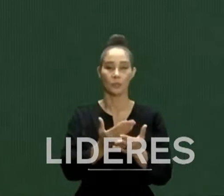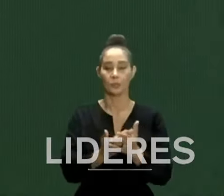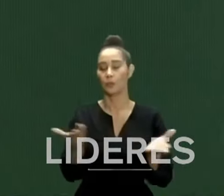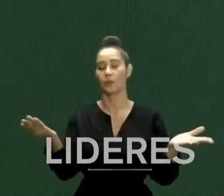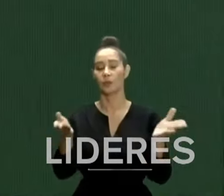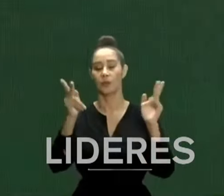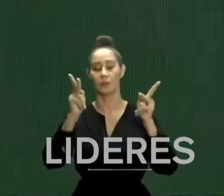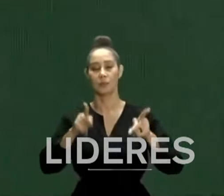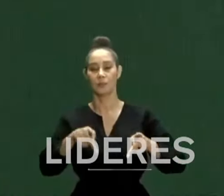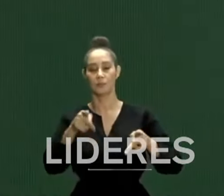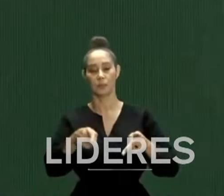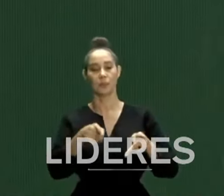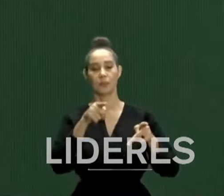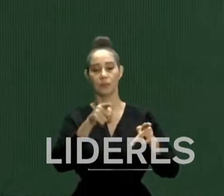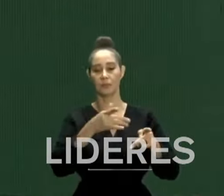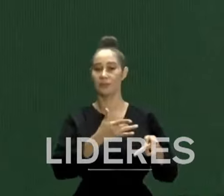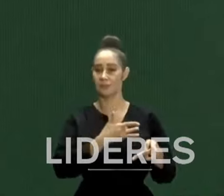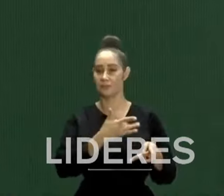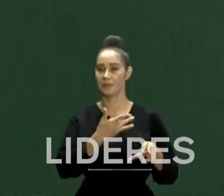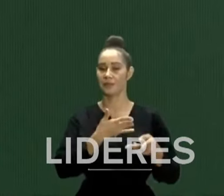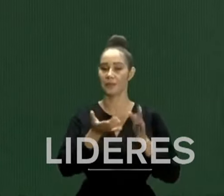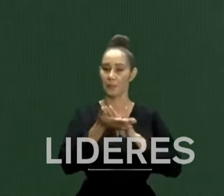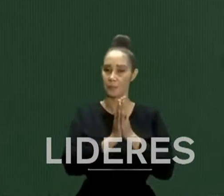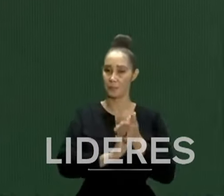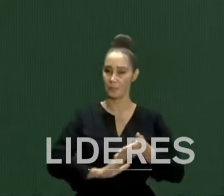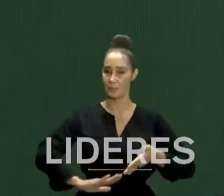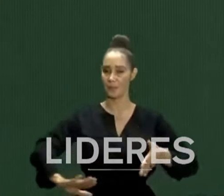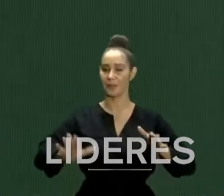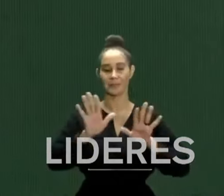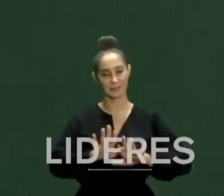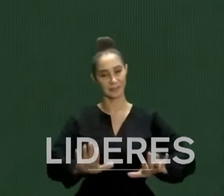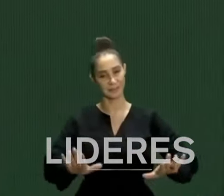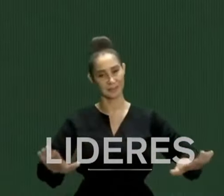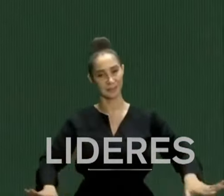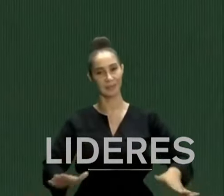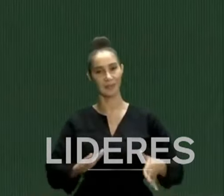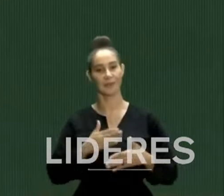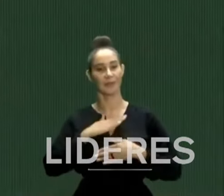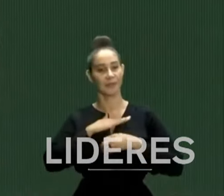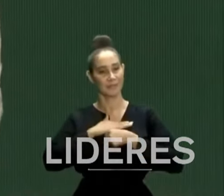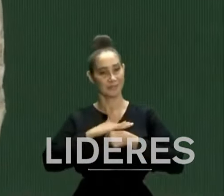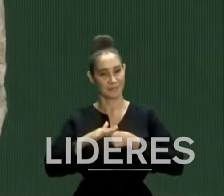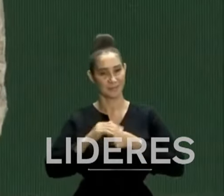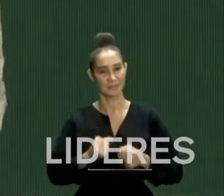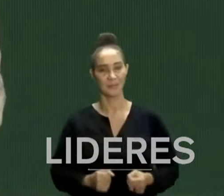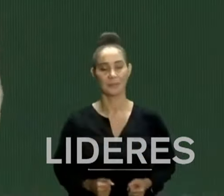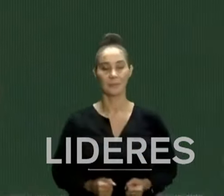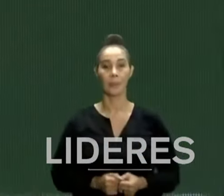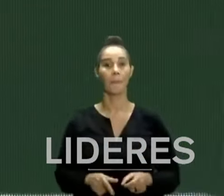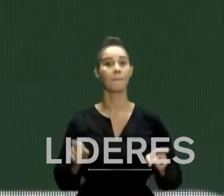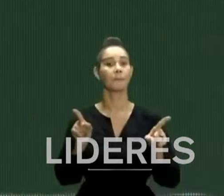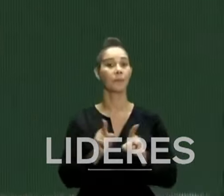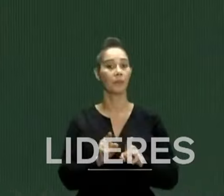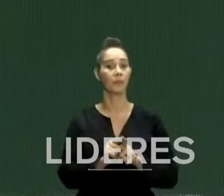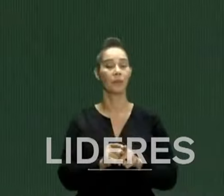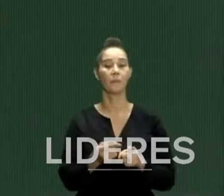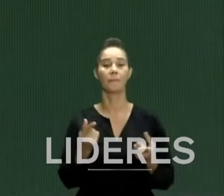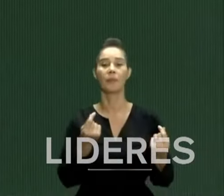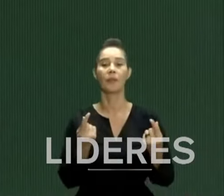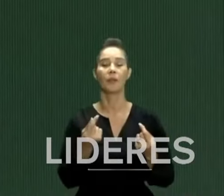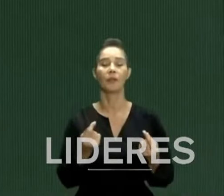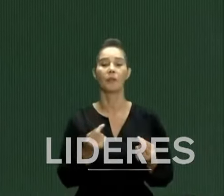estas intervenciones se sientan en paz, tranquilos y satisfechos. Y sobre todo lo hacemos